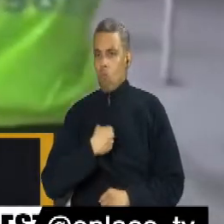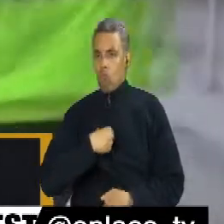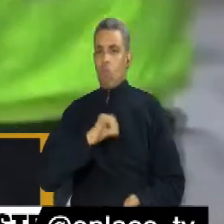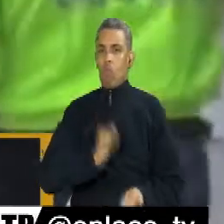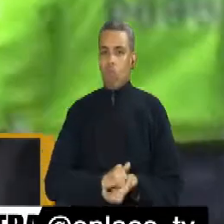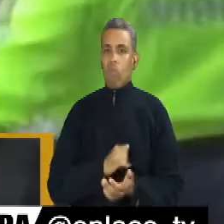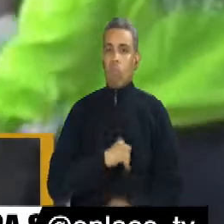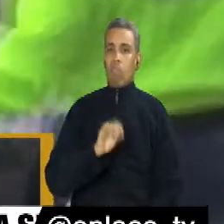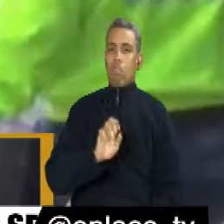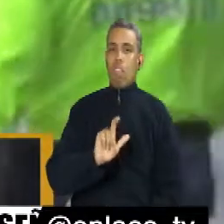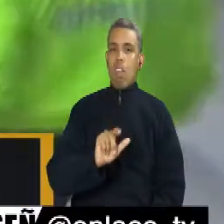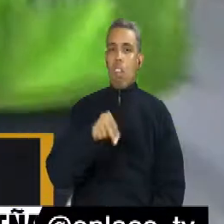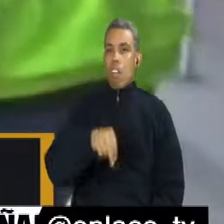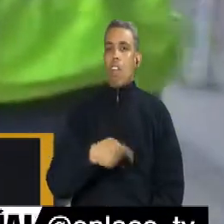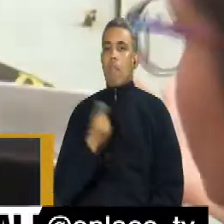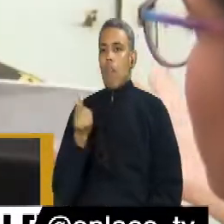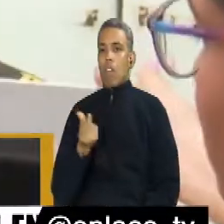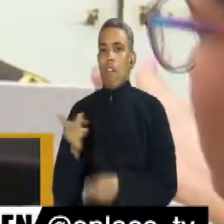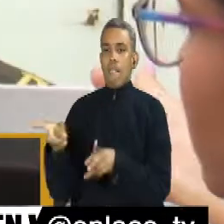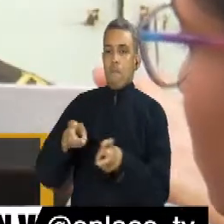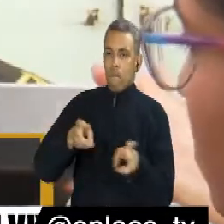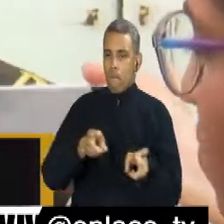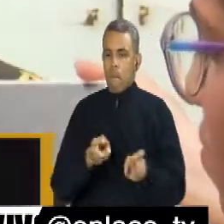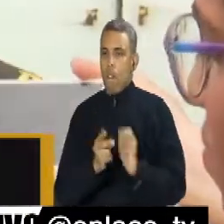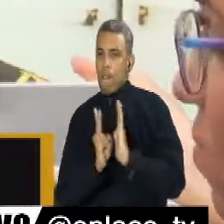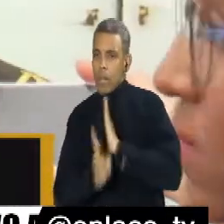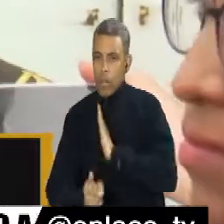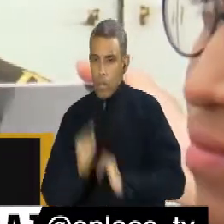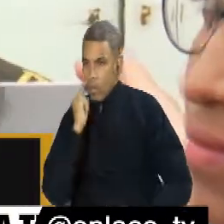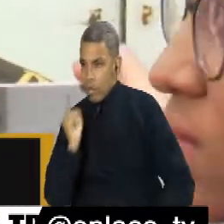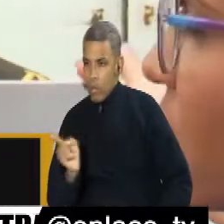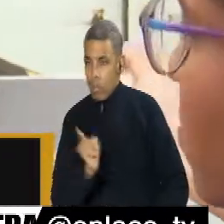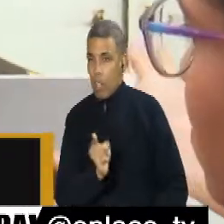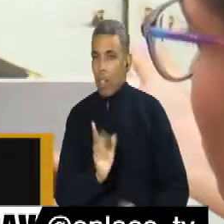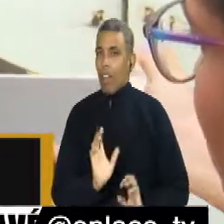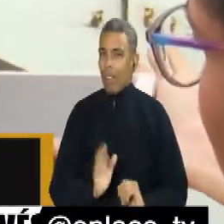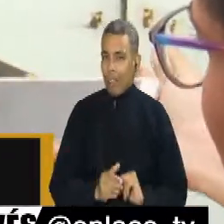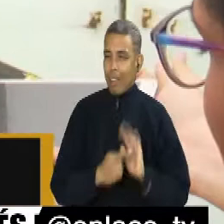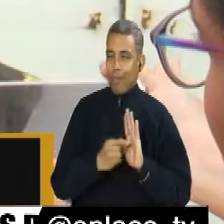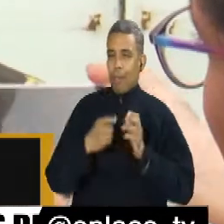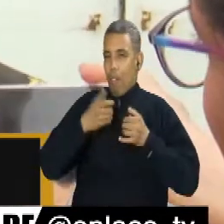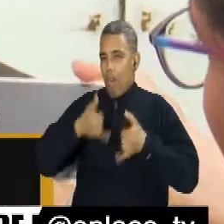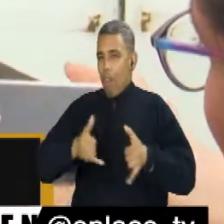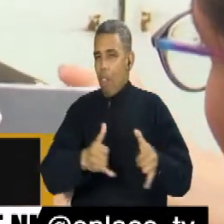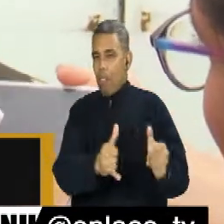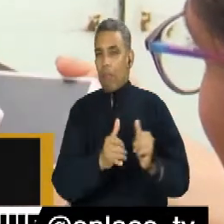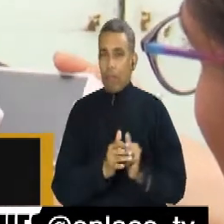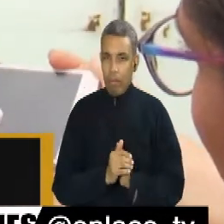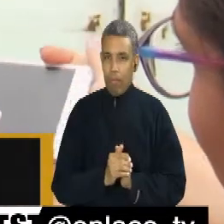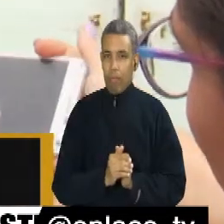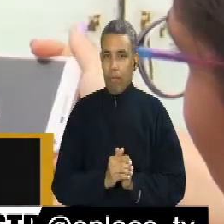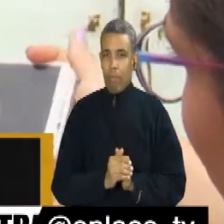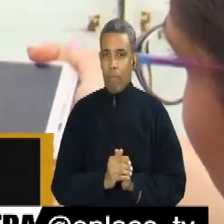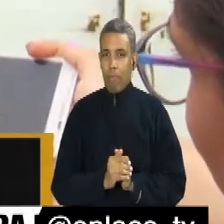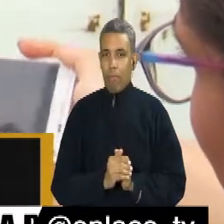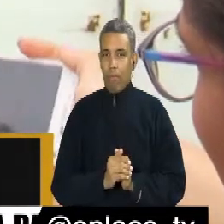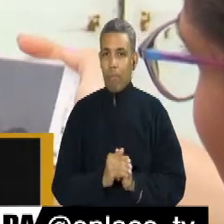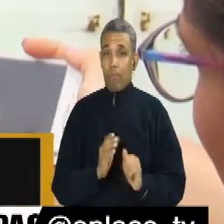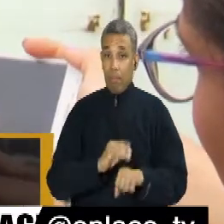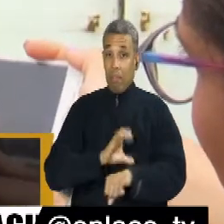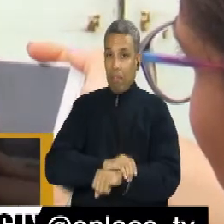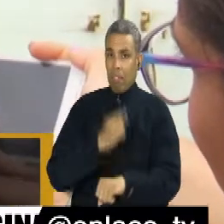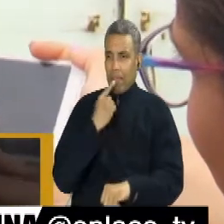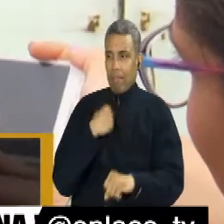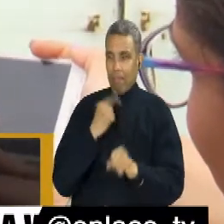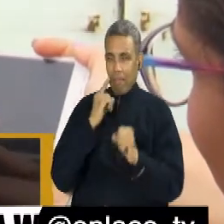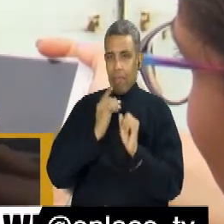sus víctimas. Se logra la captura de dos sujetos, los cuales se hacían pasar por presuntos integrantes del ELN. En el sector